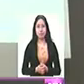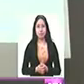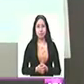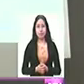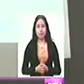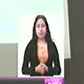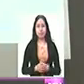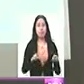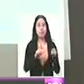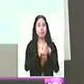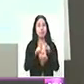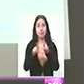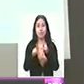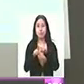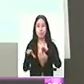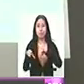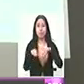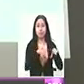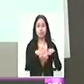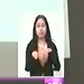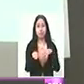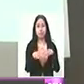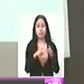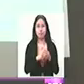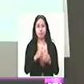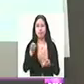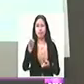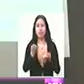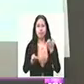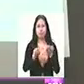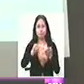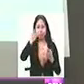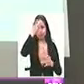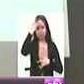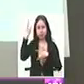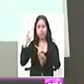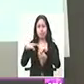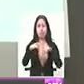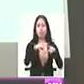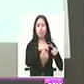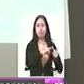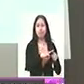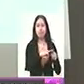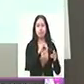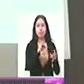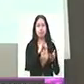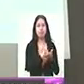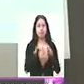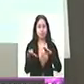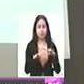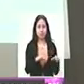Se ha hecho también la Dirección de Epidemiología, que es quien realiza